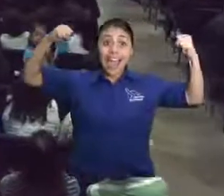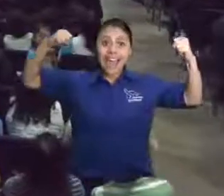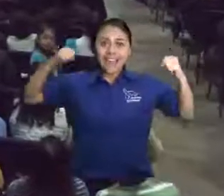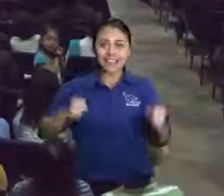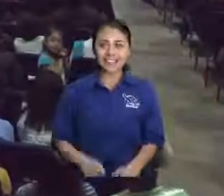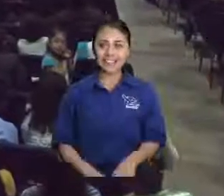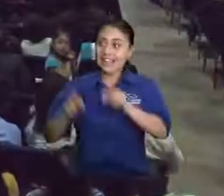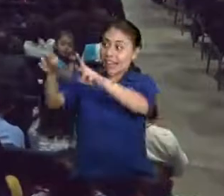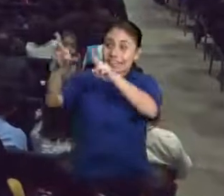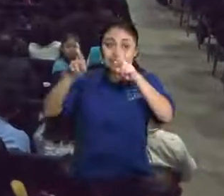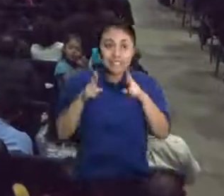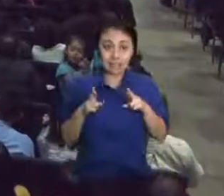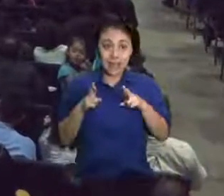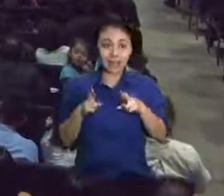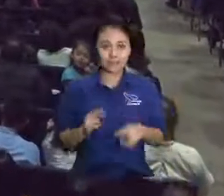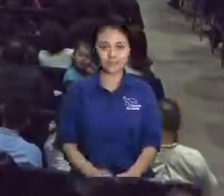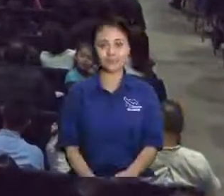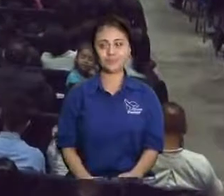¡ah!